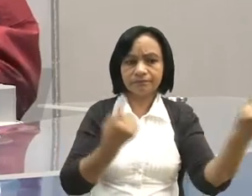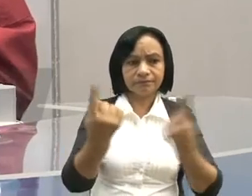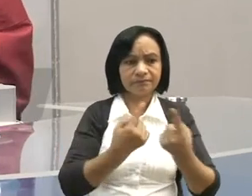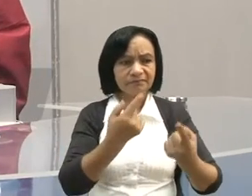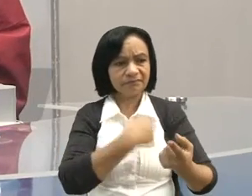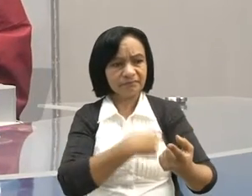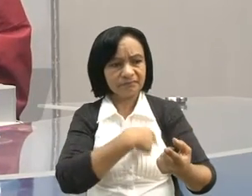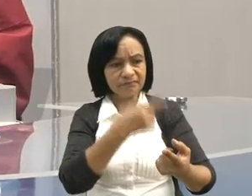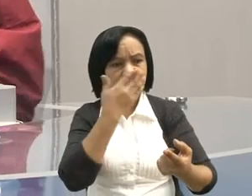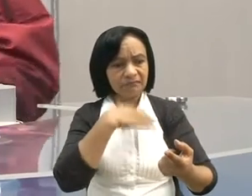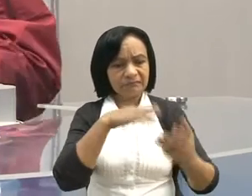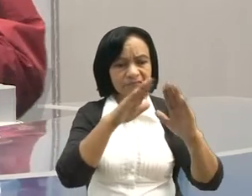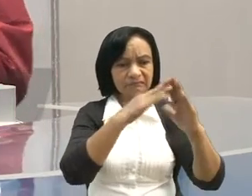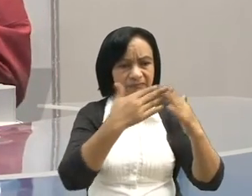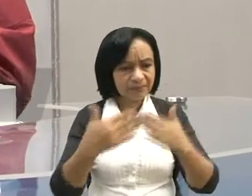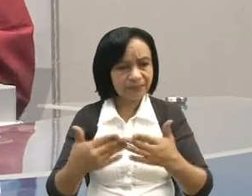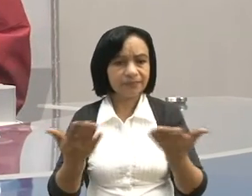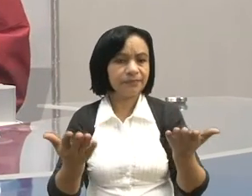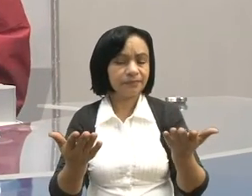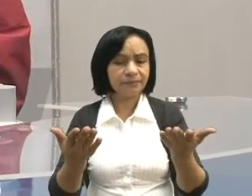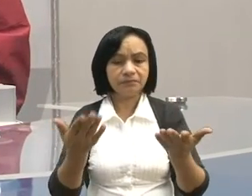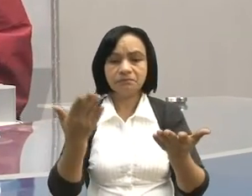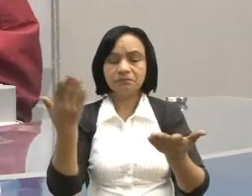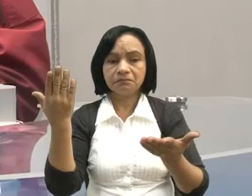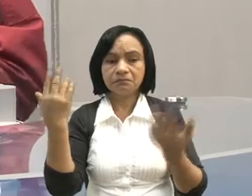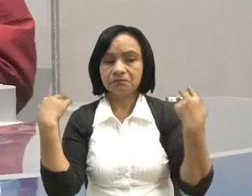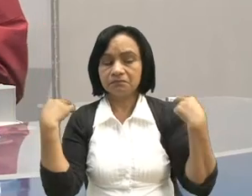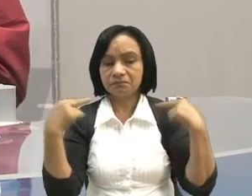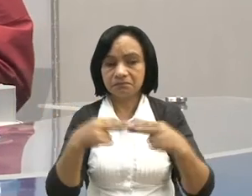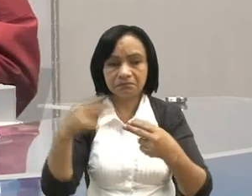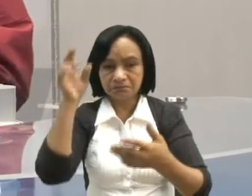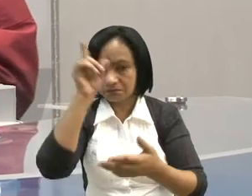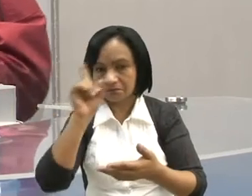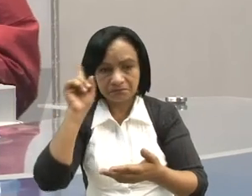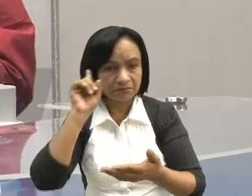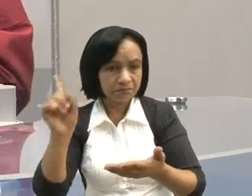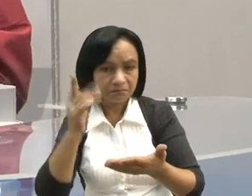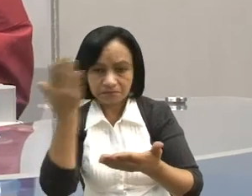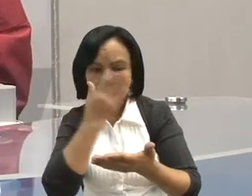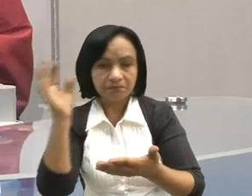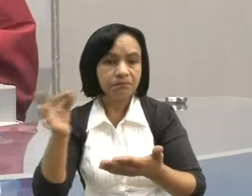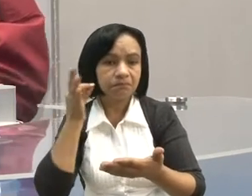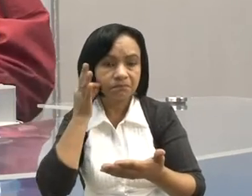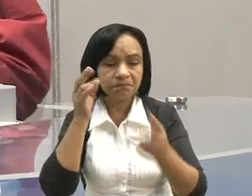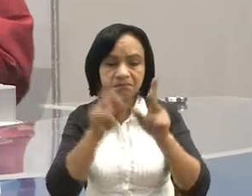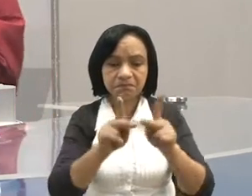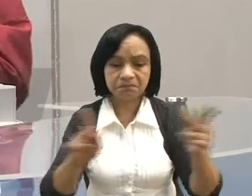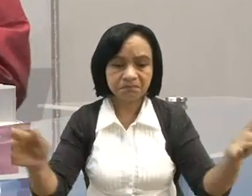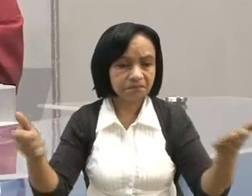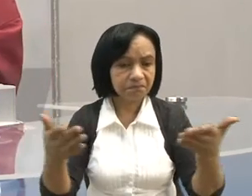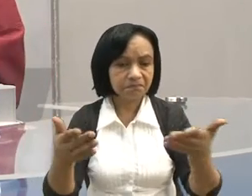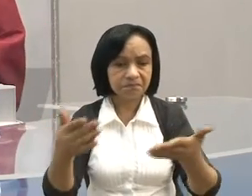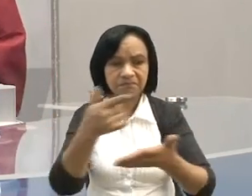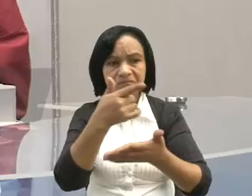infraestructura deteriorada, encontraste un nivel de empirismo muy elevado, encontraste los planes y programas de estudio desactualizados, una